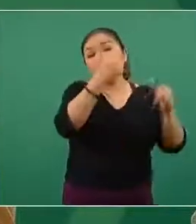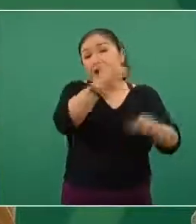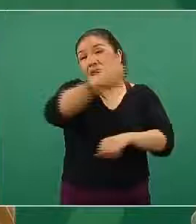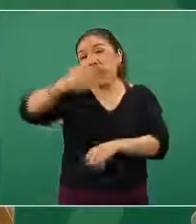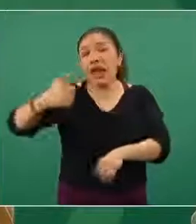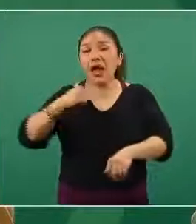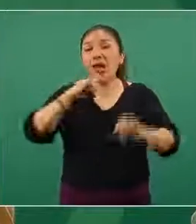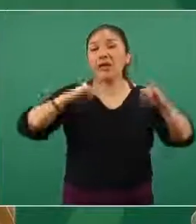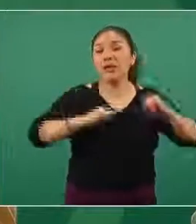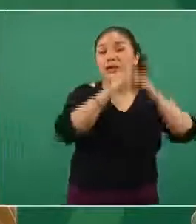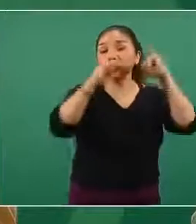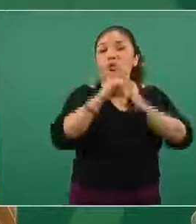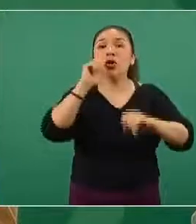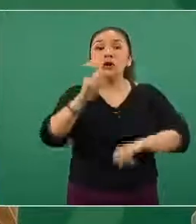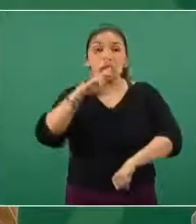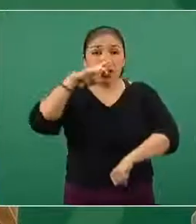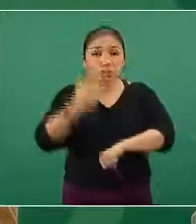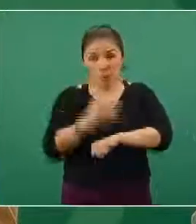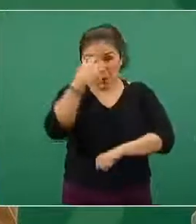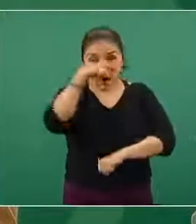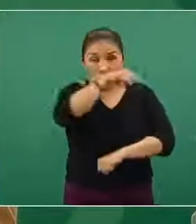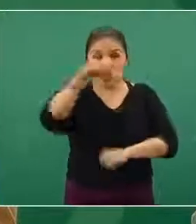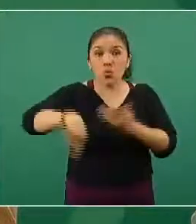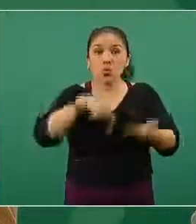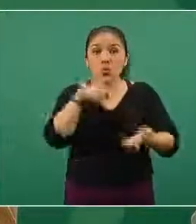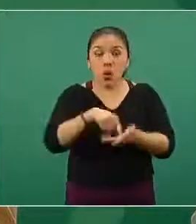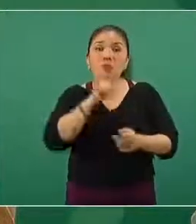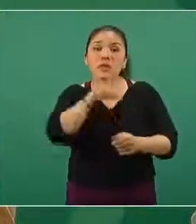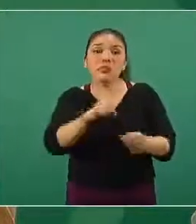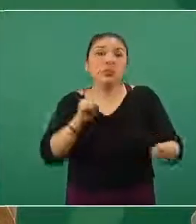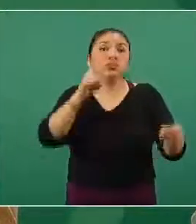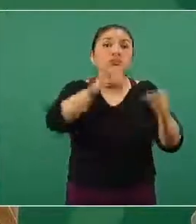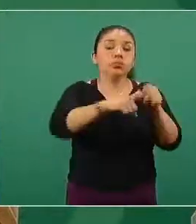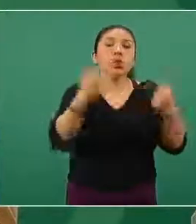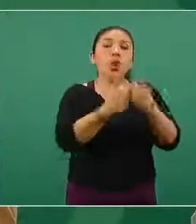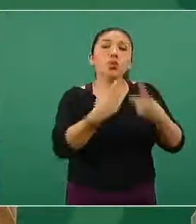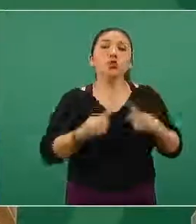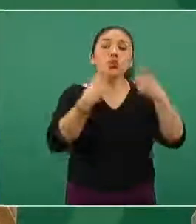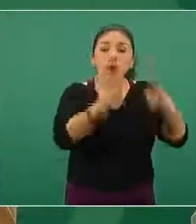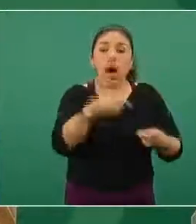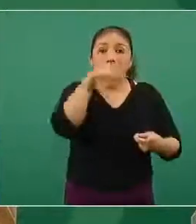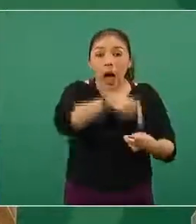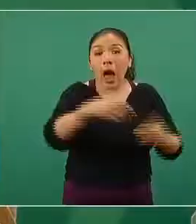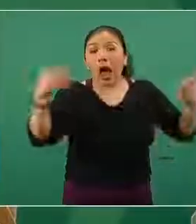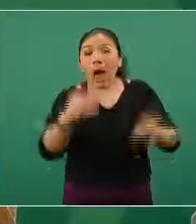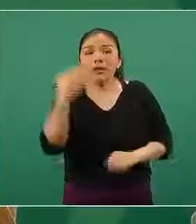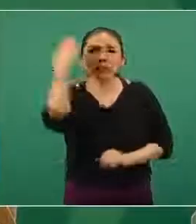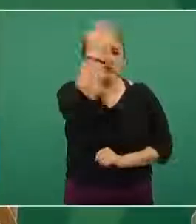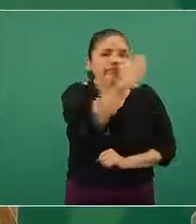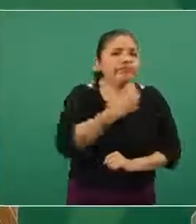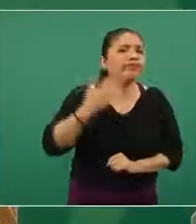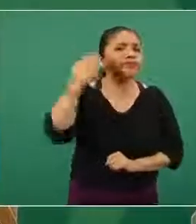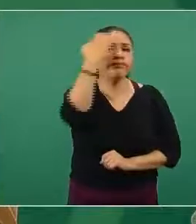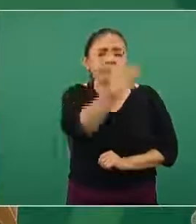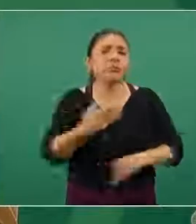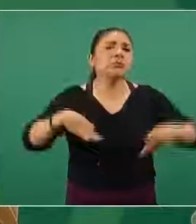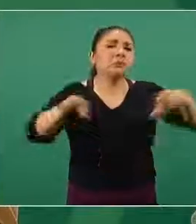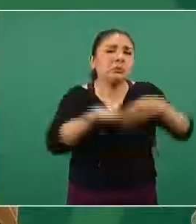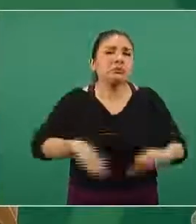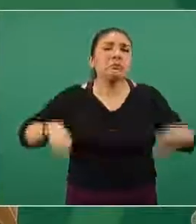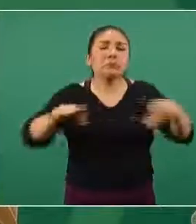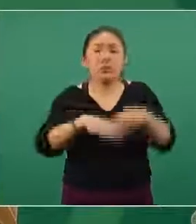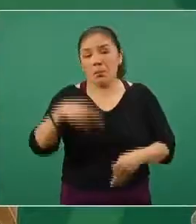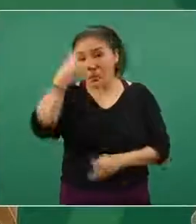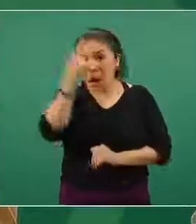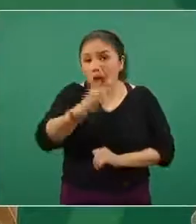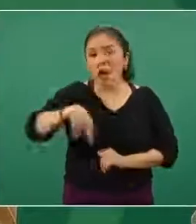que es responsable de estos centros a los cuales están asignados, estarán haciendo una evaluación constante para